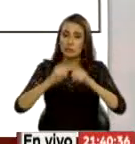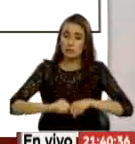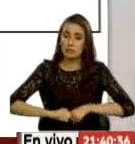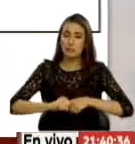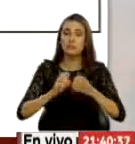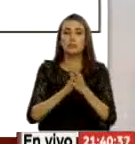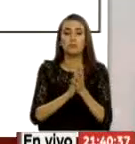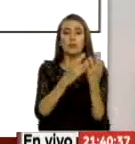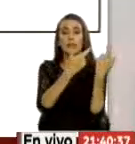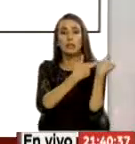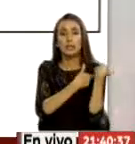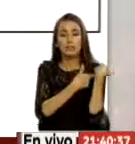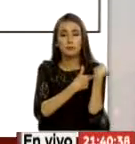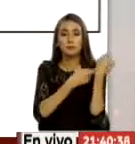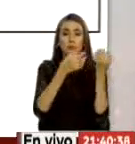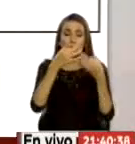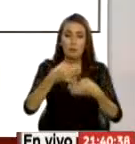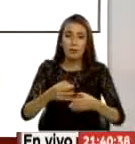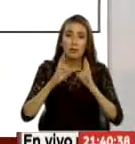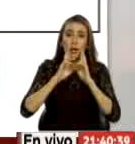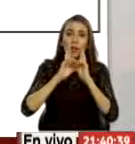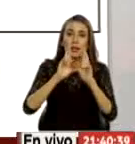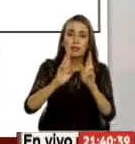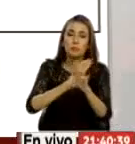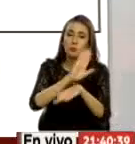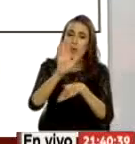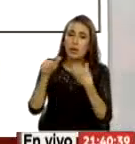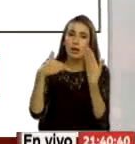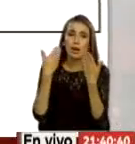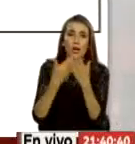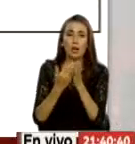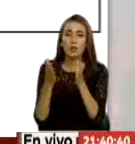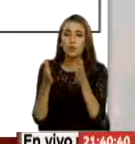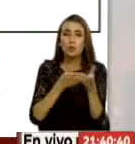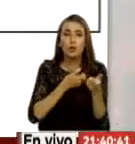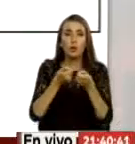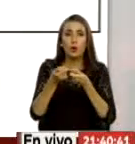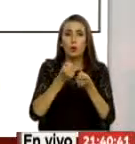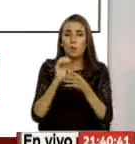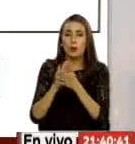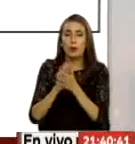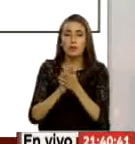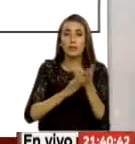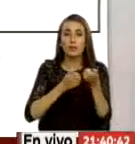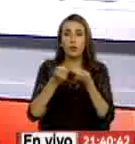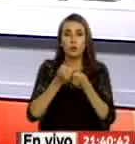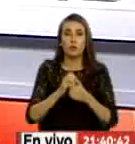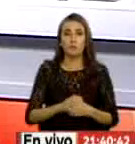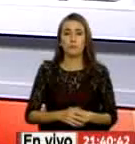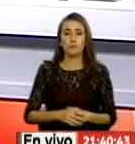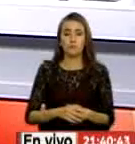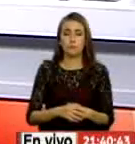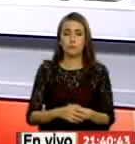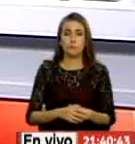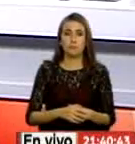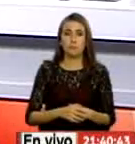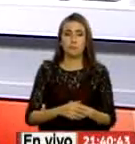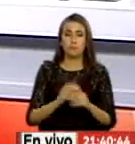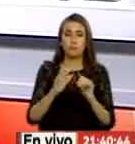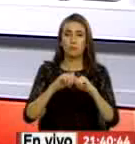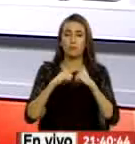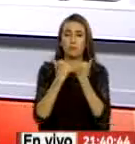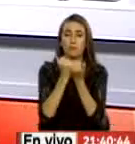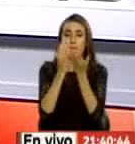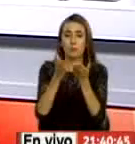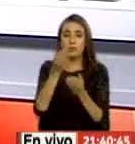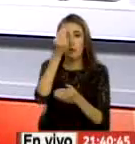ese deber de responderle a la ciudadanía en el ejercicio del control político. Señor legislador, buenas